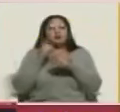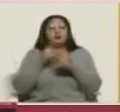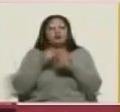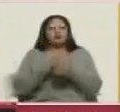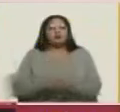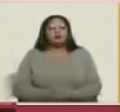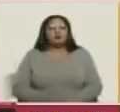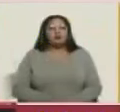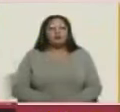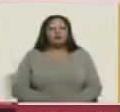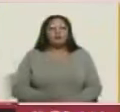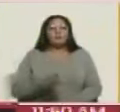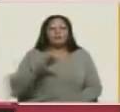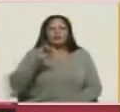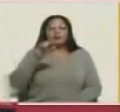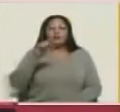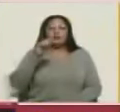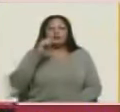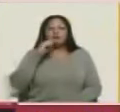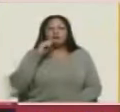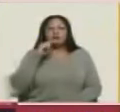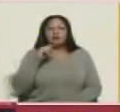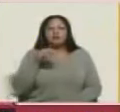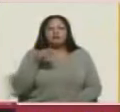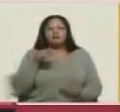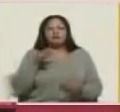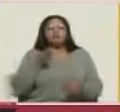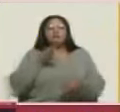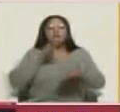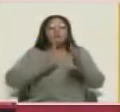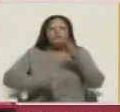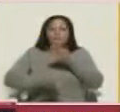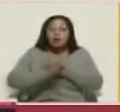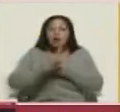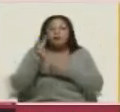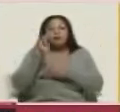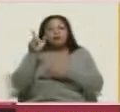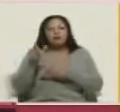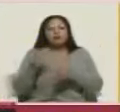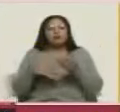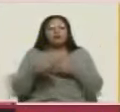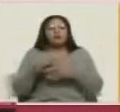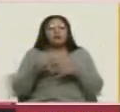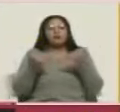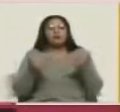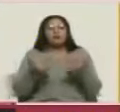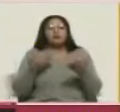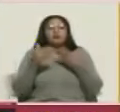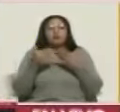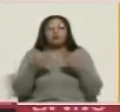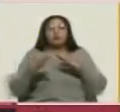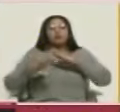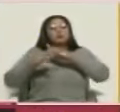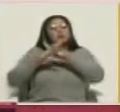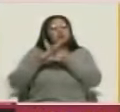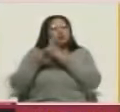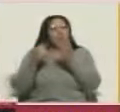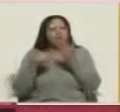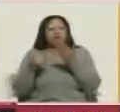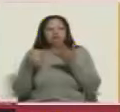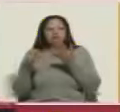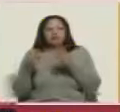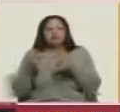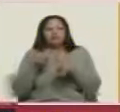¿no era que decía Prieto? Bueno, empínate venezolano, empínate venezolana y salgamos adelante a pesar de sanciones, de bloqueos y